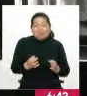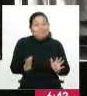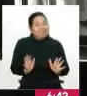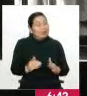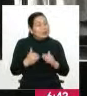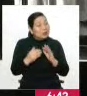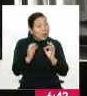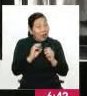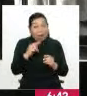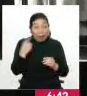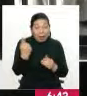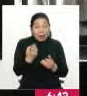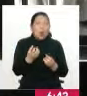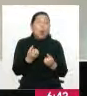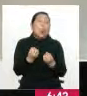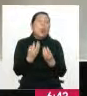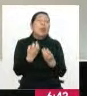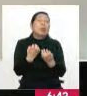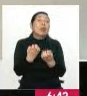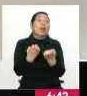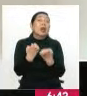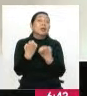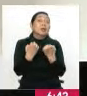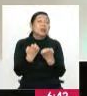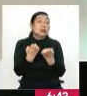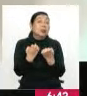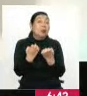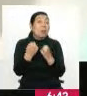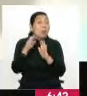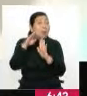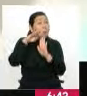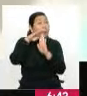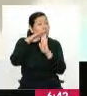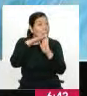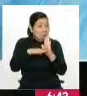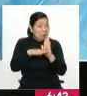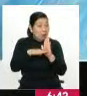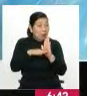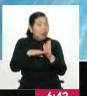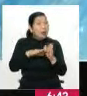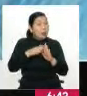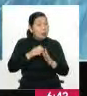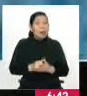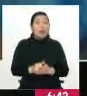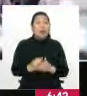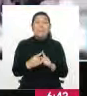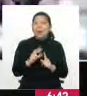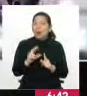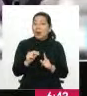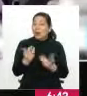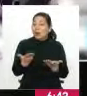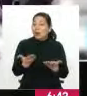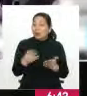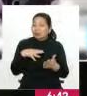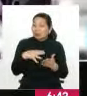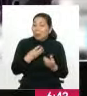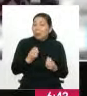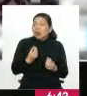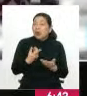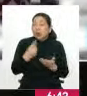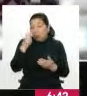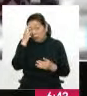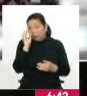campo clínico. Pero las estadísticas lo que señalan es que han descendido considerablemente las muertes. O sea, pero no se llega al estudio de por qué